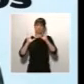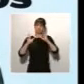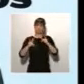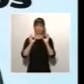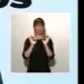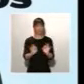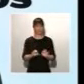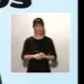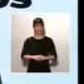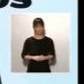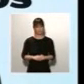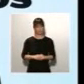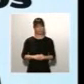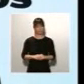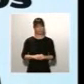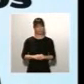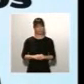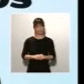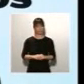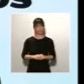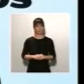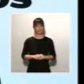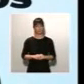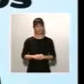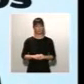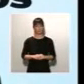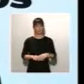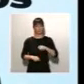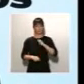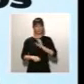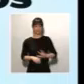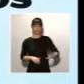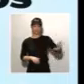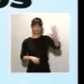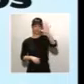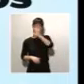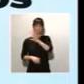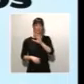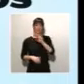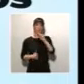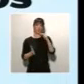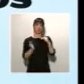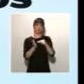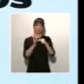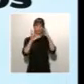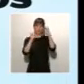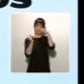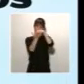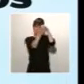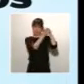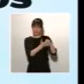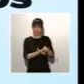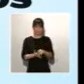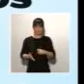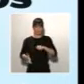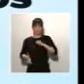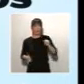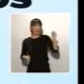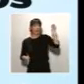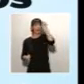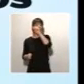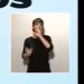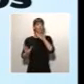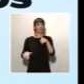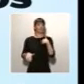Nuestro despliegue territorial, los más de 2.000 acuartelamientos, nos permiten saber comprobar en el